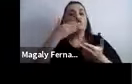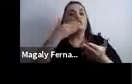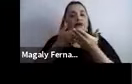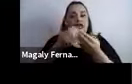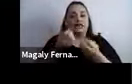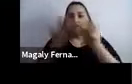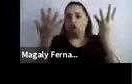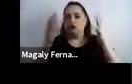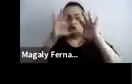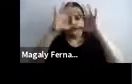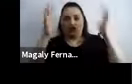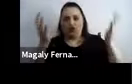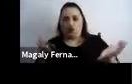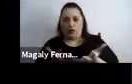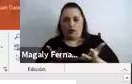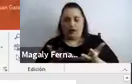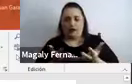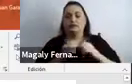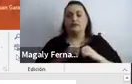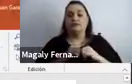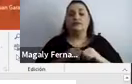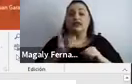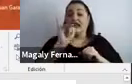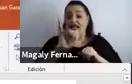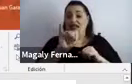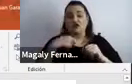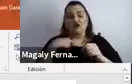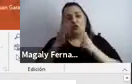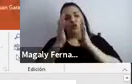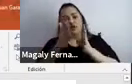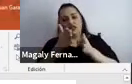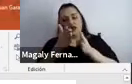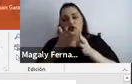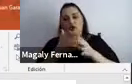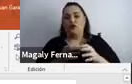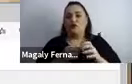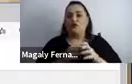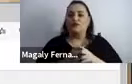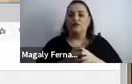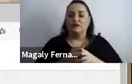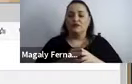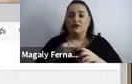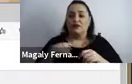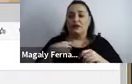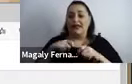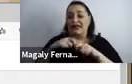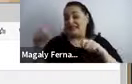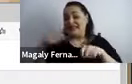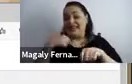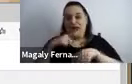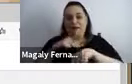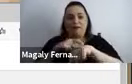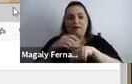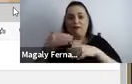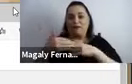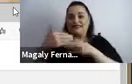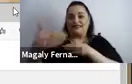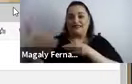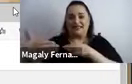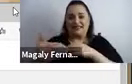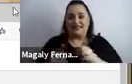globales. Con eso voy a dejarlo. La verdad es que no he estado mirando el tiempo y lamento mucho si me he